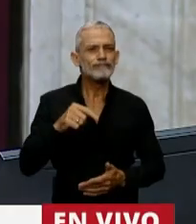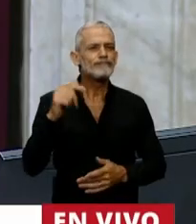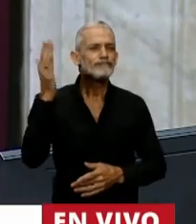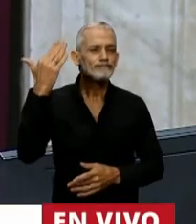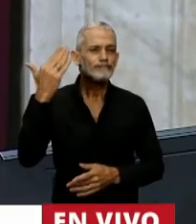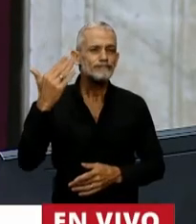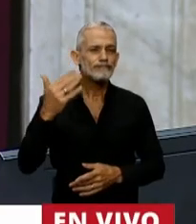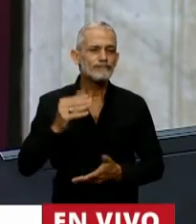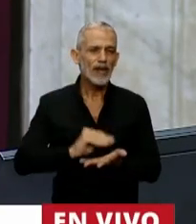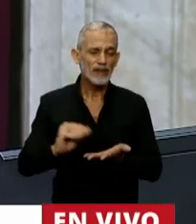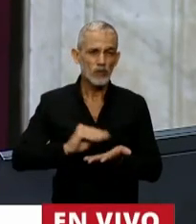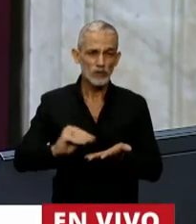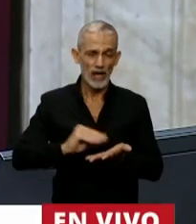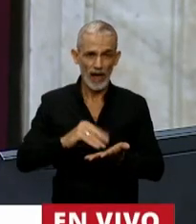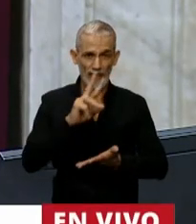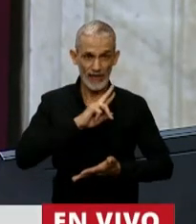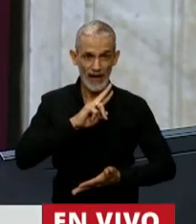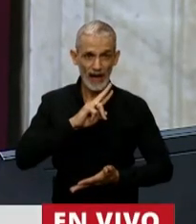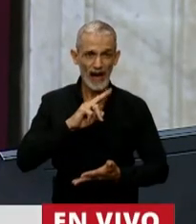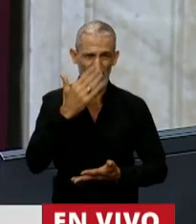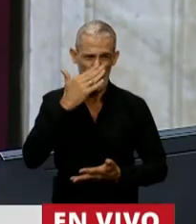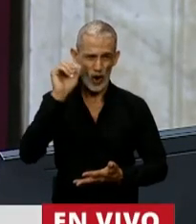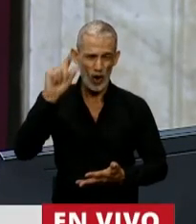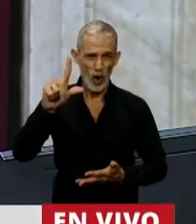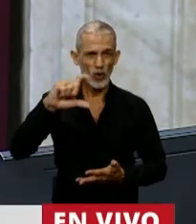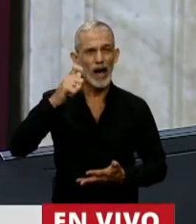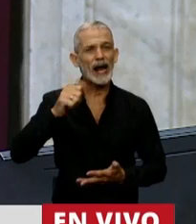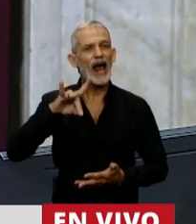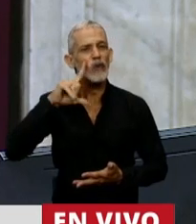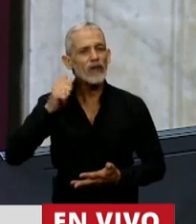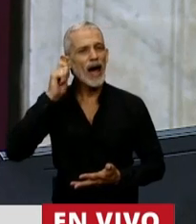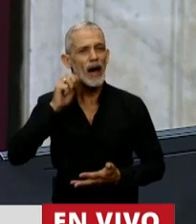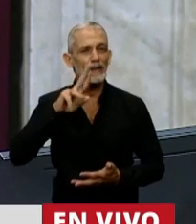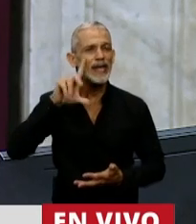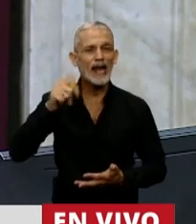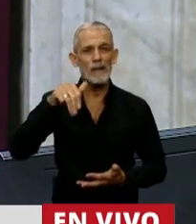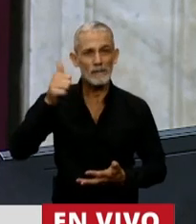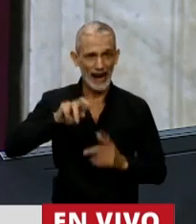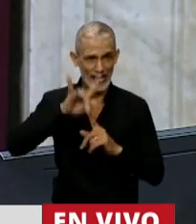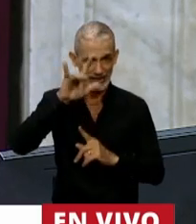Continúa en el uso de la palabra la diputada por Córdoba, Claudia Gabriela Márquez.